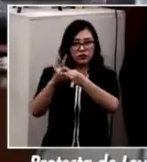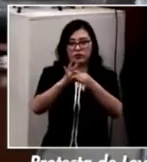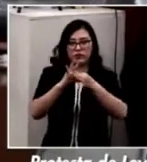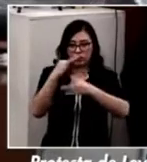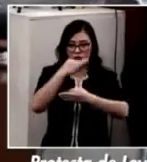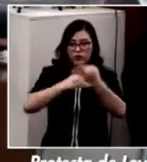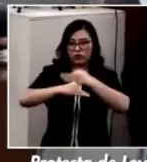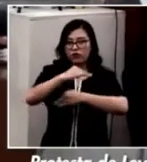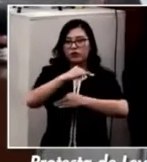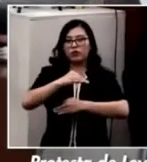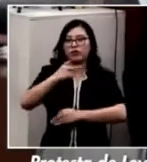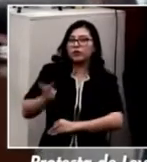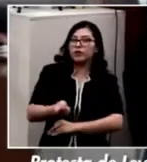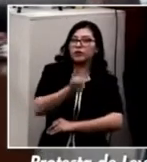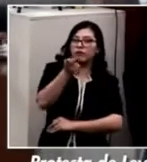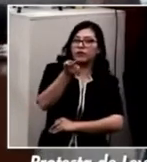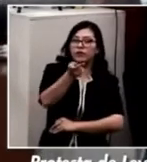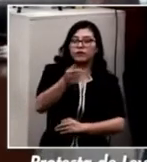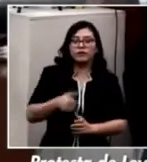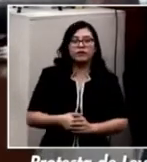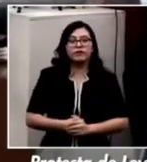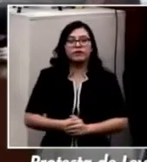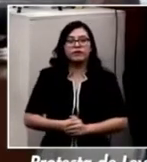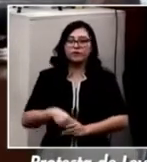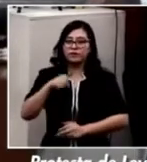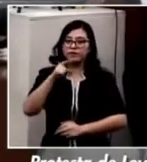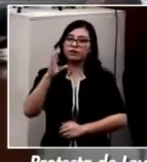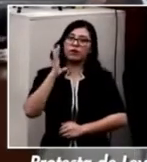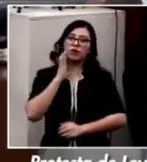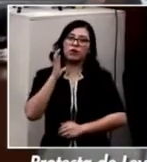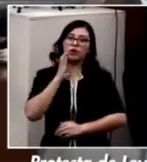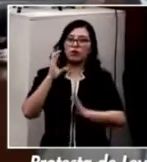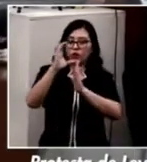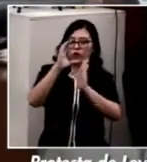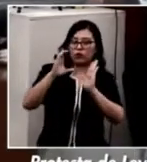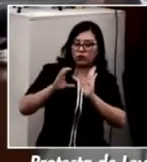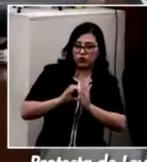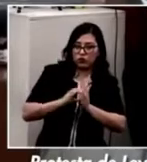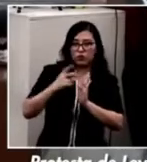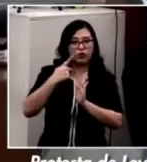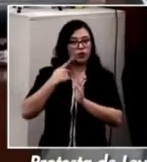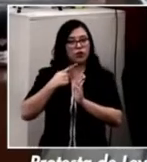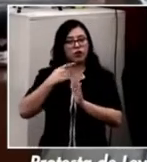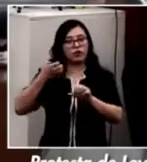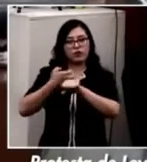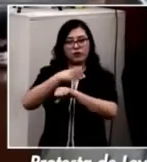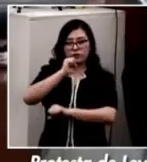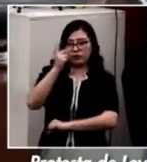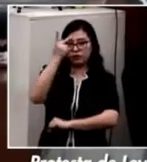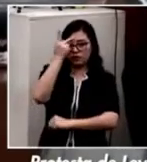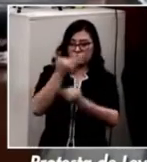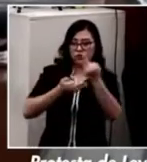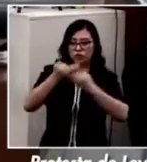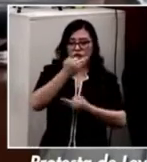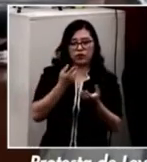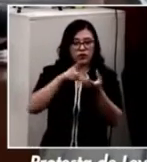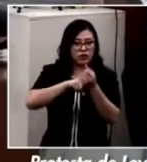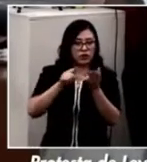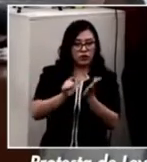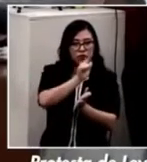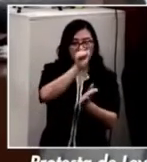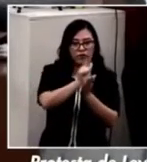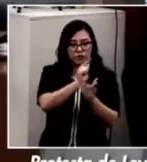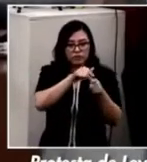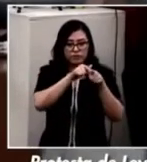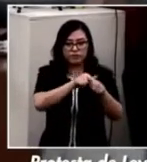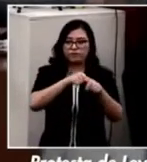ese punto lo tenemos que atacar de manera puntual a través de la instauración del servicio profesional de carrera. Debo decirte que se